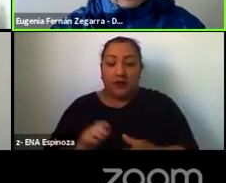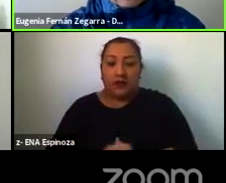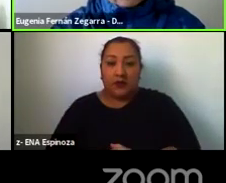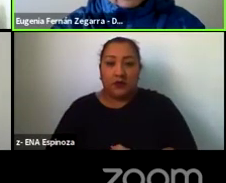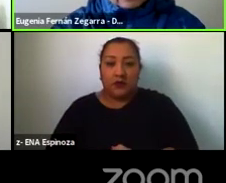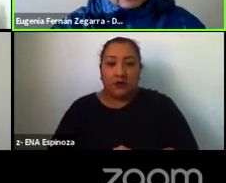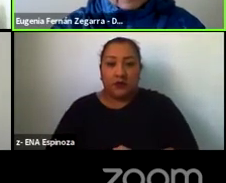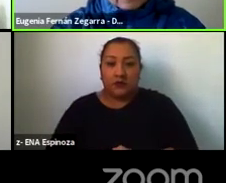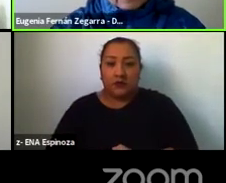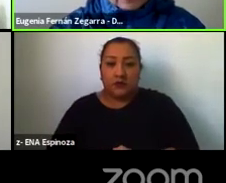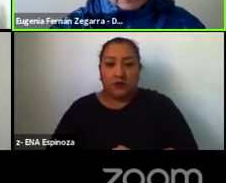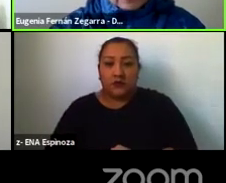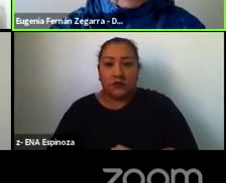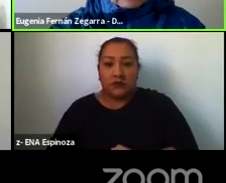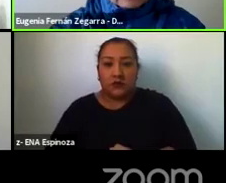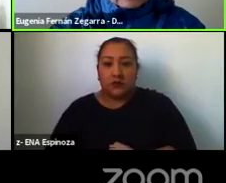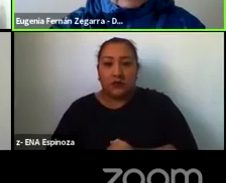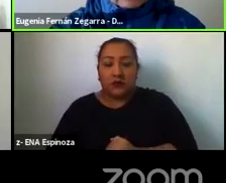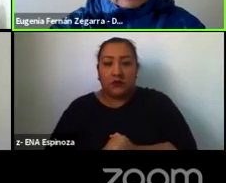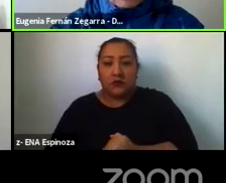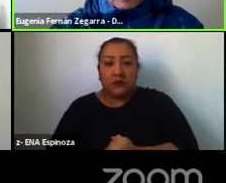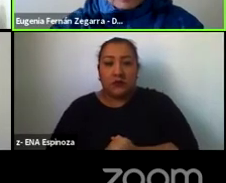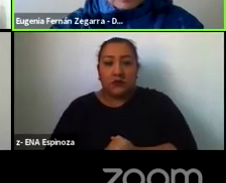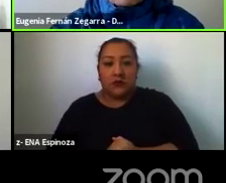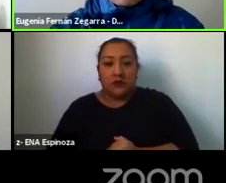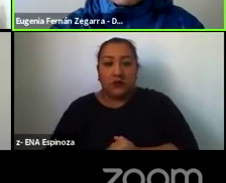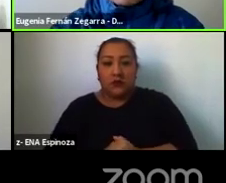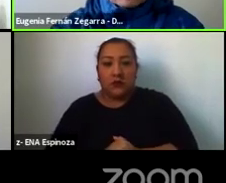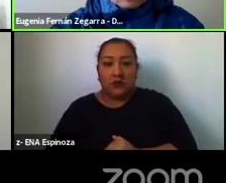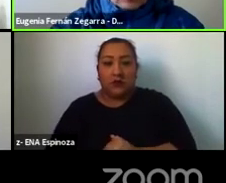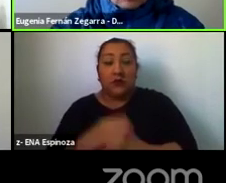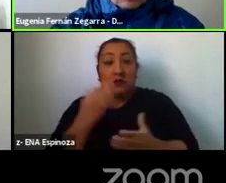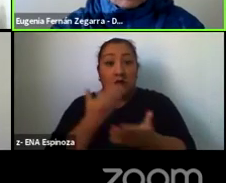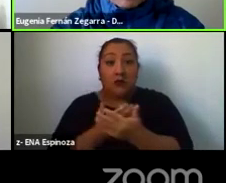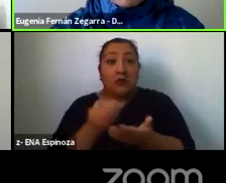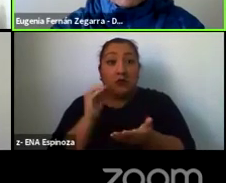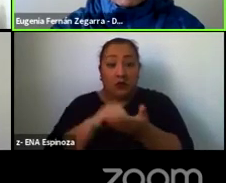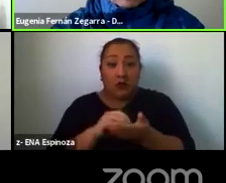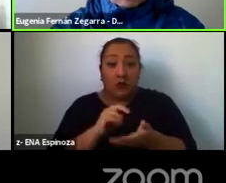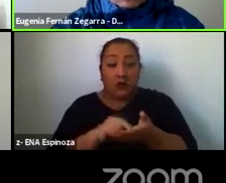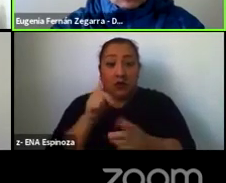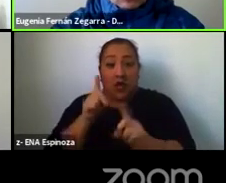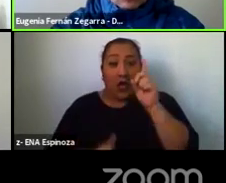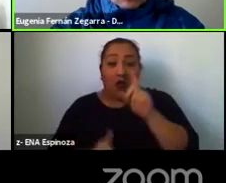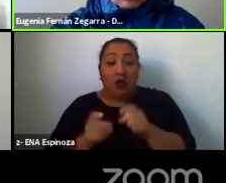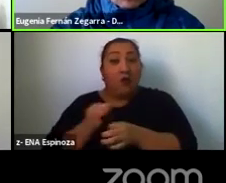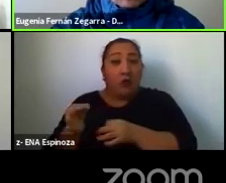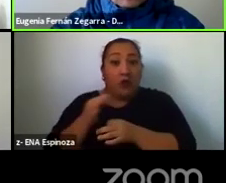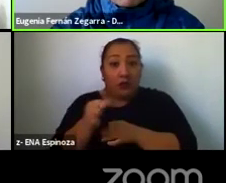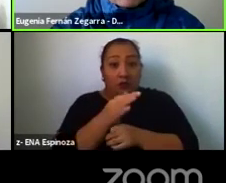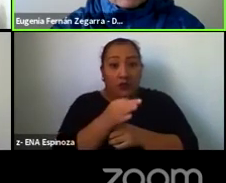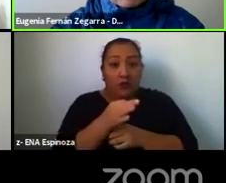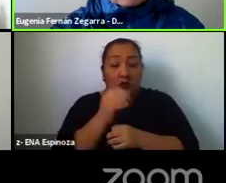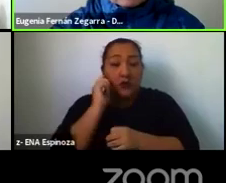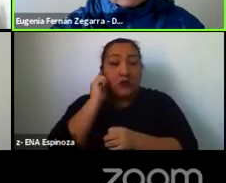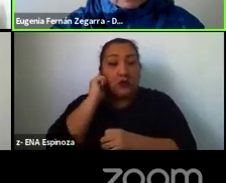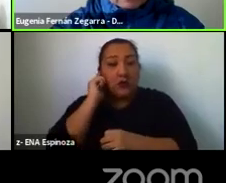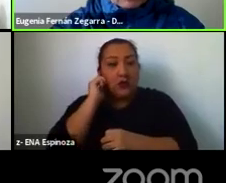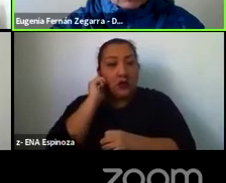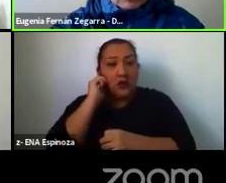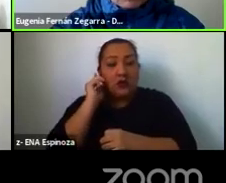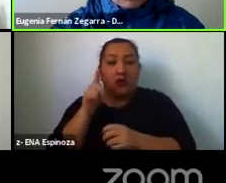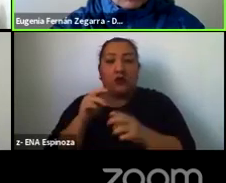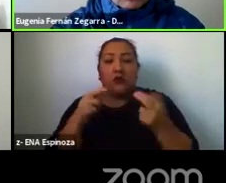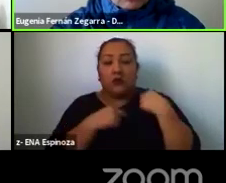relación a las respuestas para la inmovilización en algunos departamentos cuyos representantes